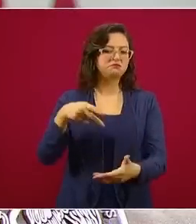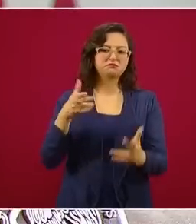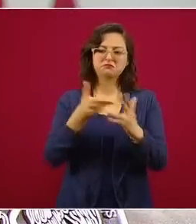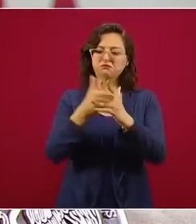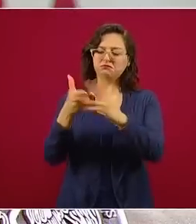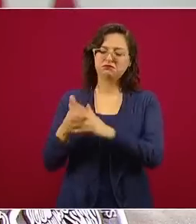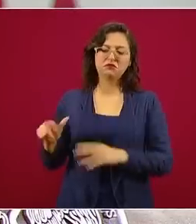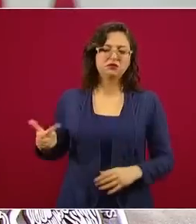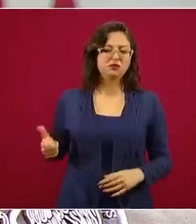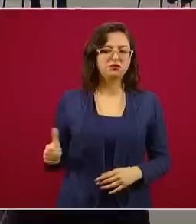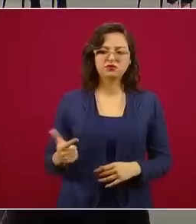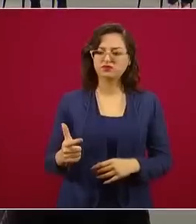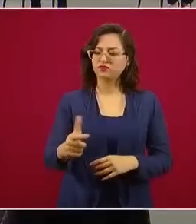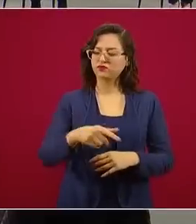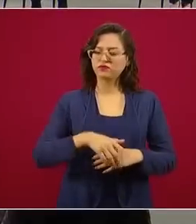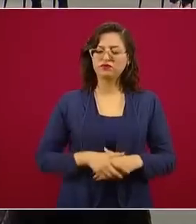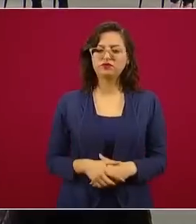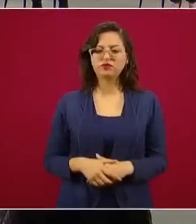ver, pongan.